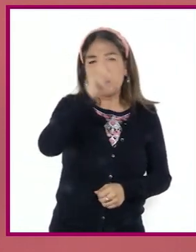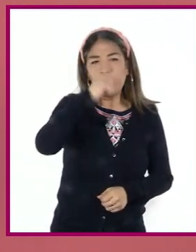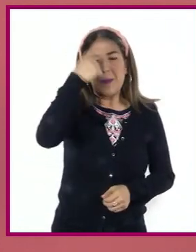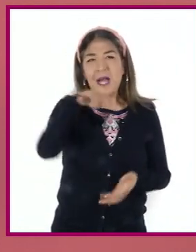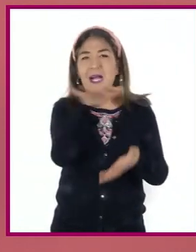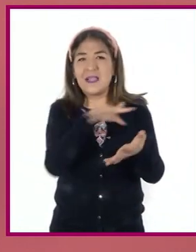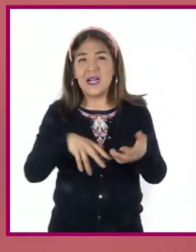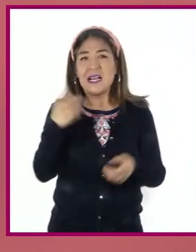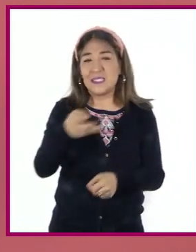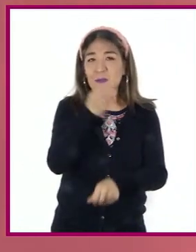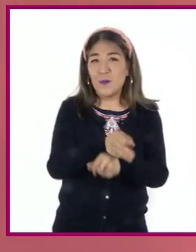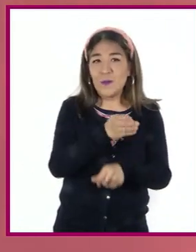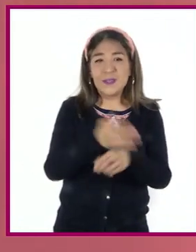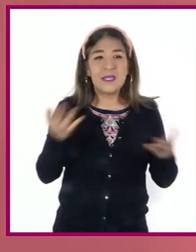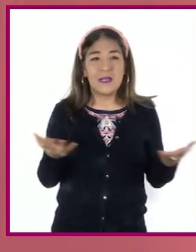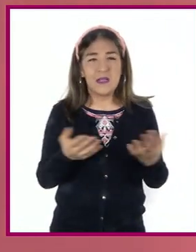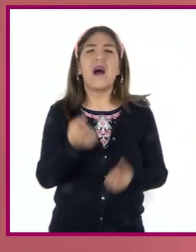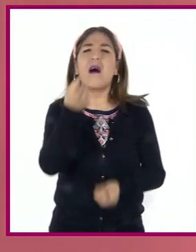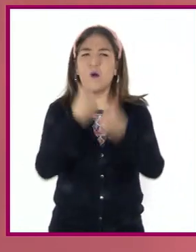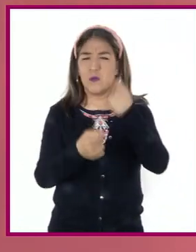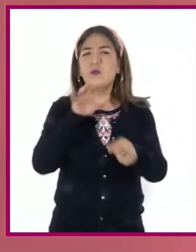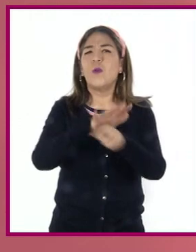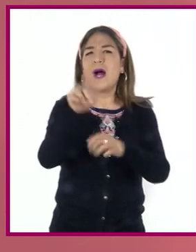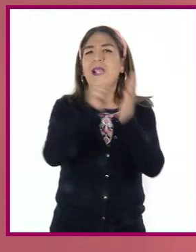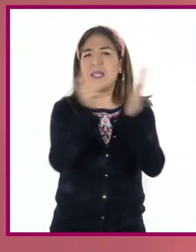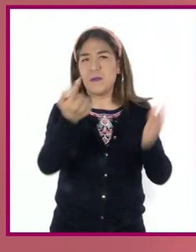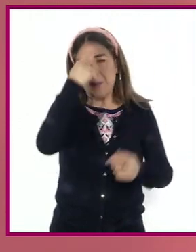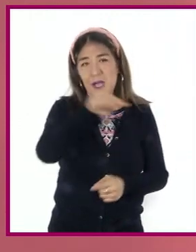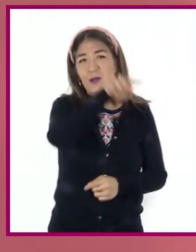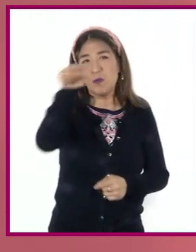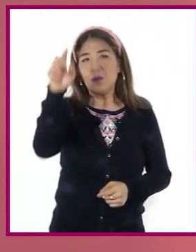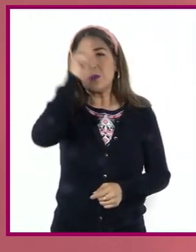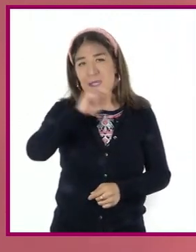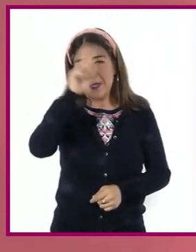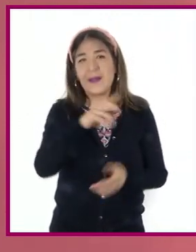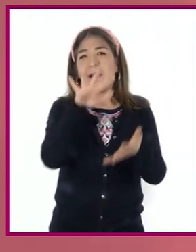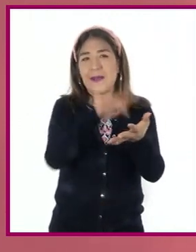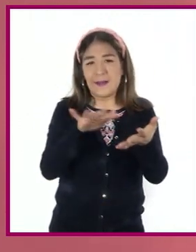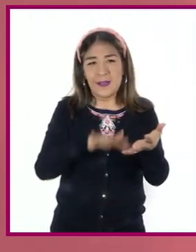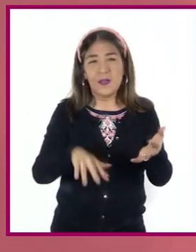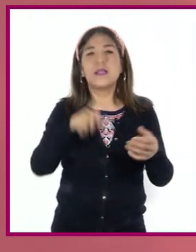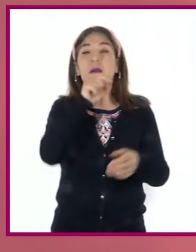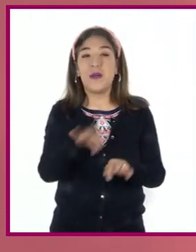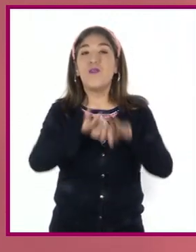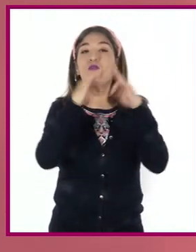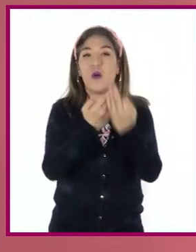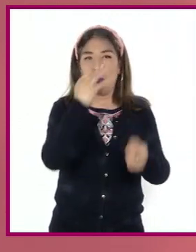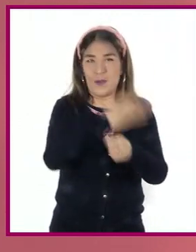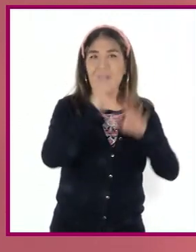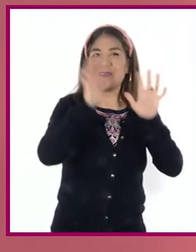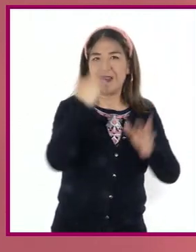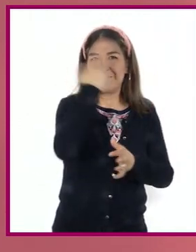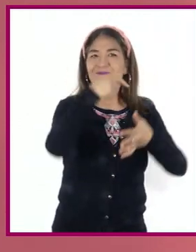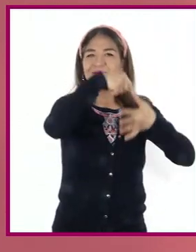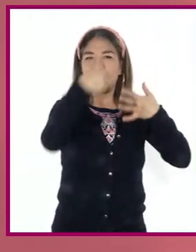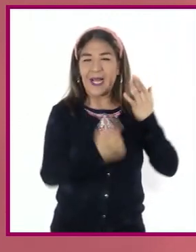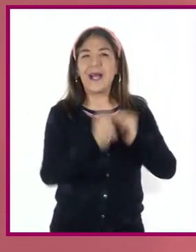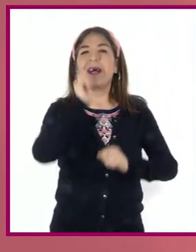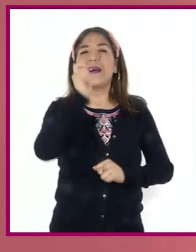setiotlak. Kipictuc chipagua mixtli, quene y cua ichnonana.